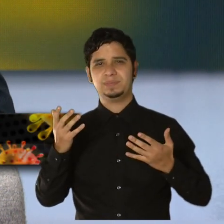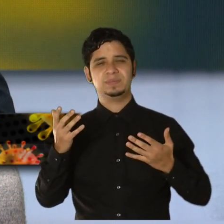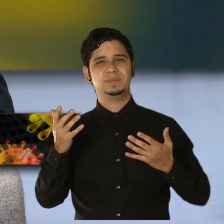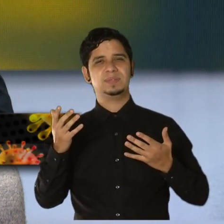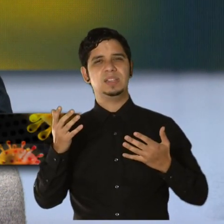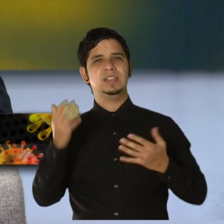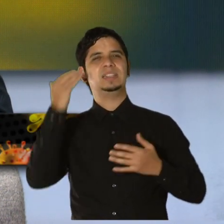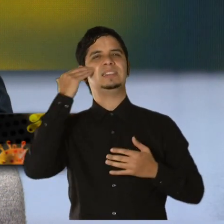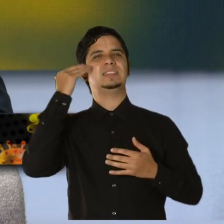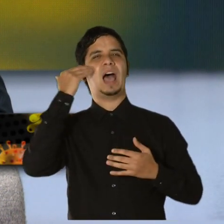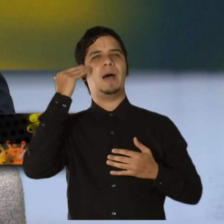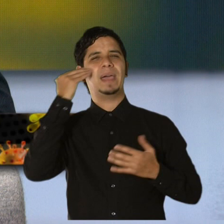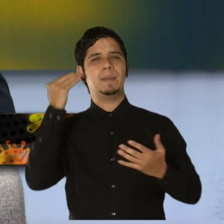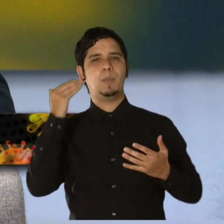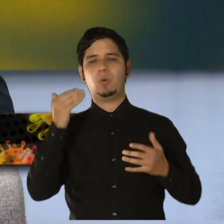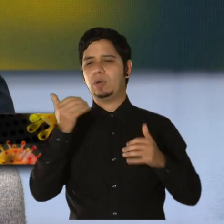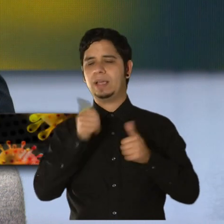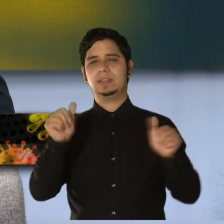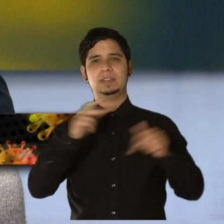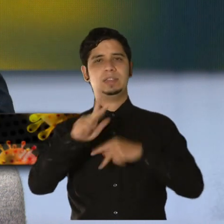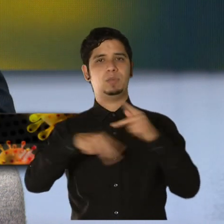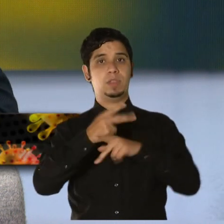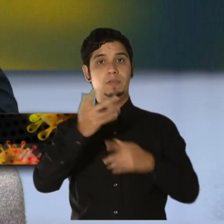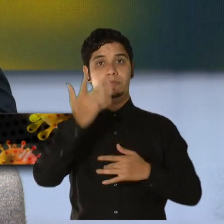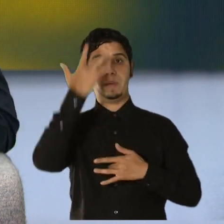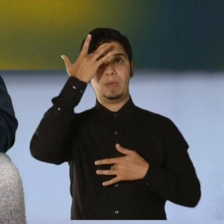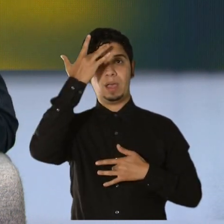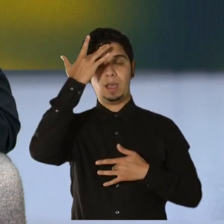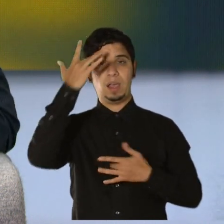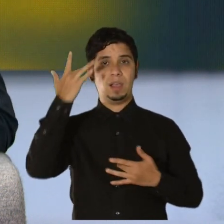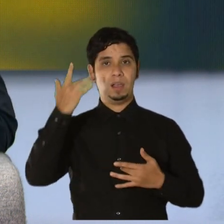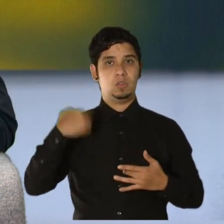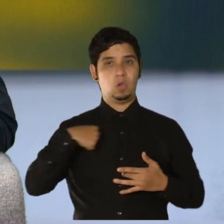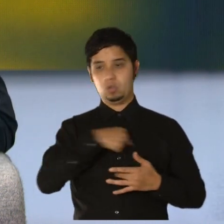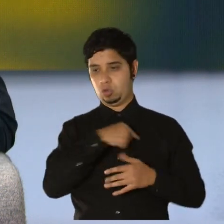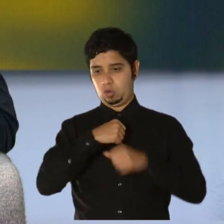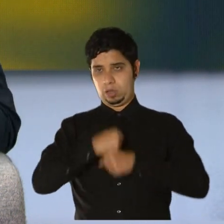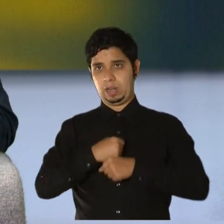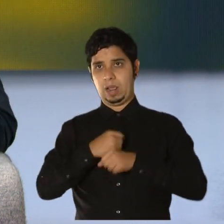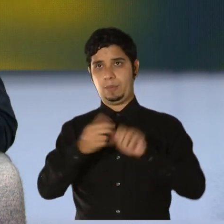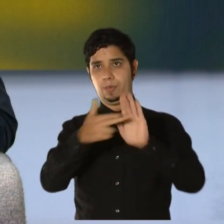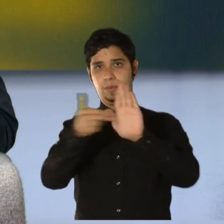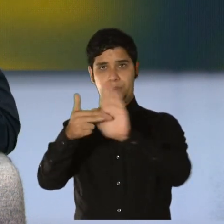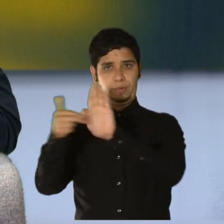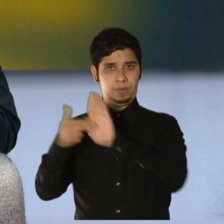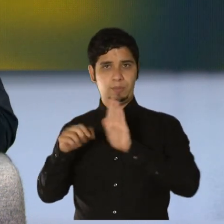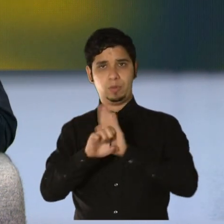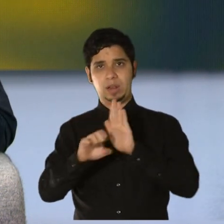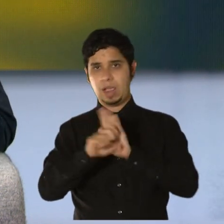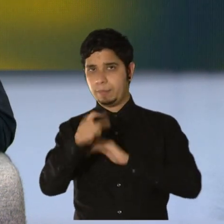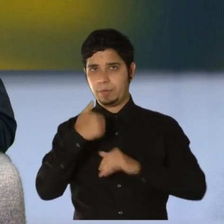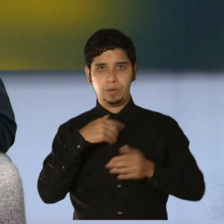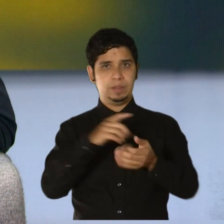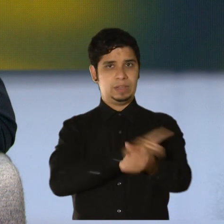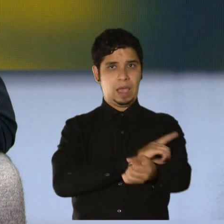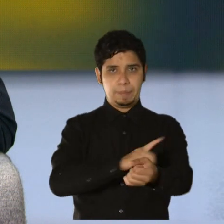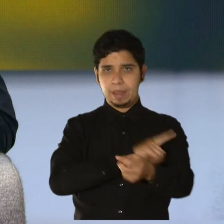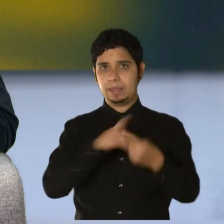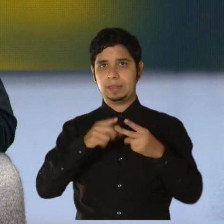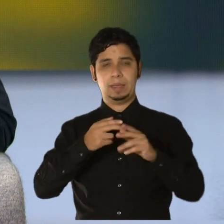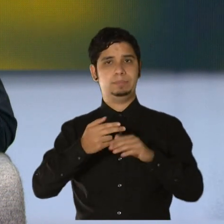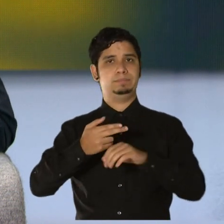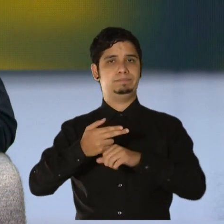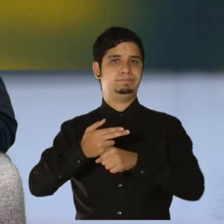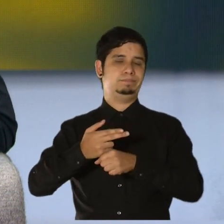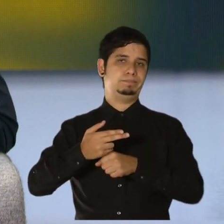que cualquier tipo de enfermedad, nosotros no creamos estos estigmas de que diabetes o alta presión, y no